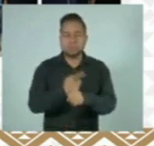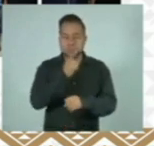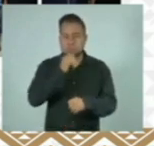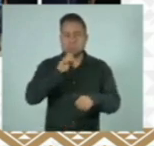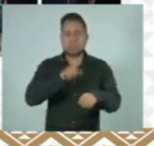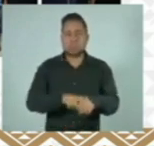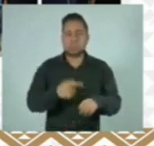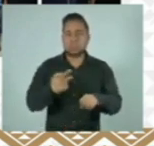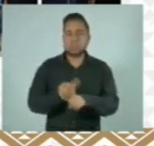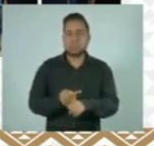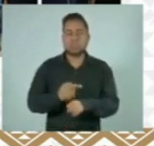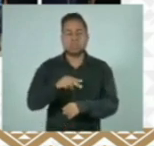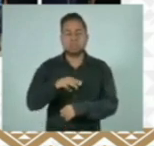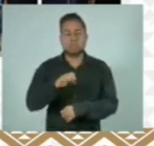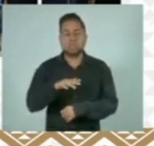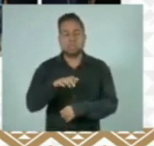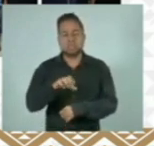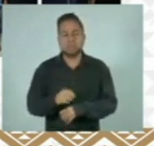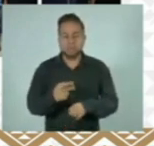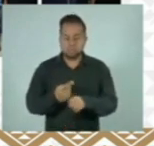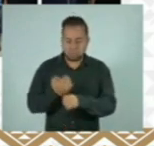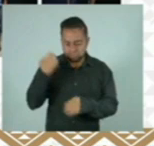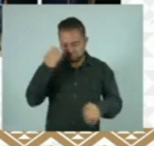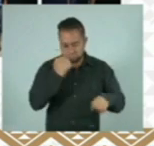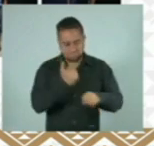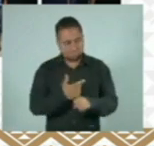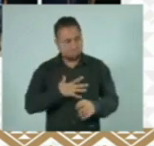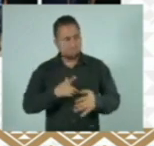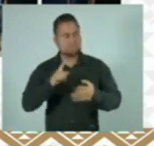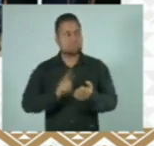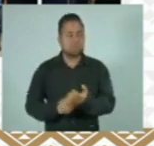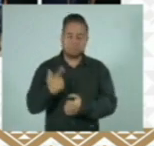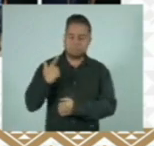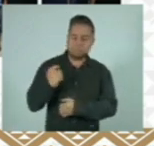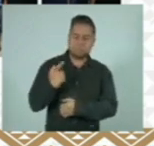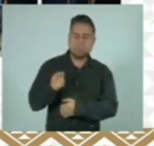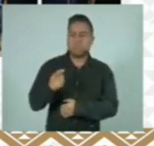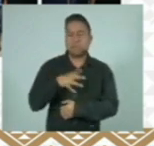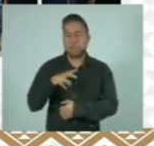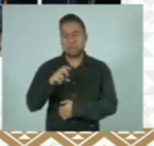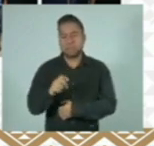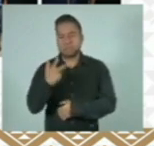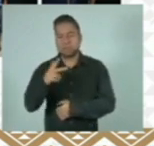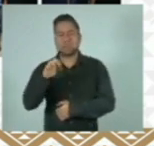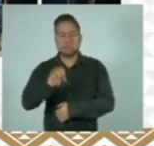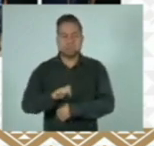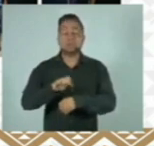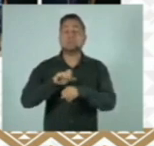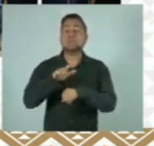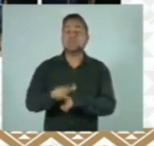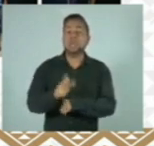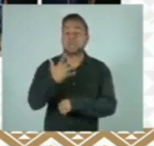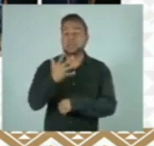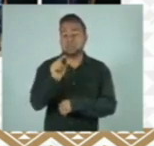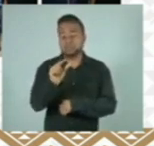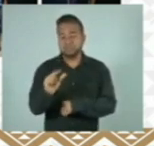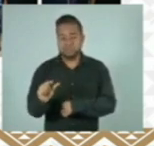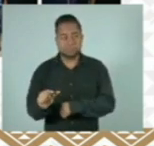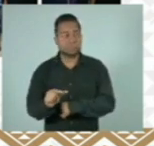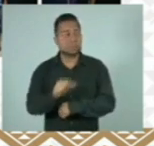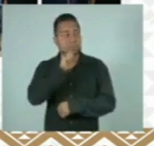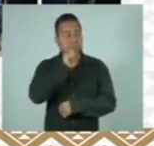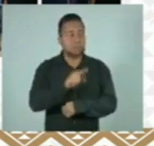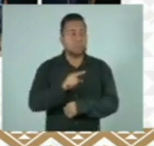cabo el aseguramiento y detención de Emilio N., que al realizar una inspección se localizaron un arma de fuego corta calibre 38 especial, 5 cartuchos. San Juan